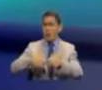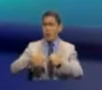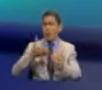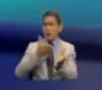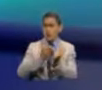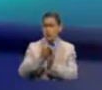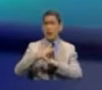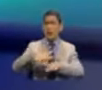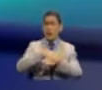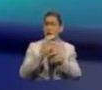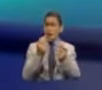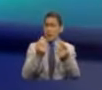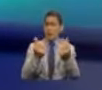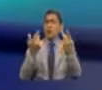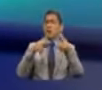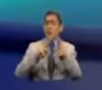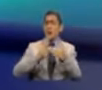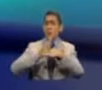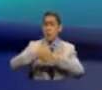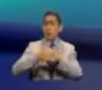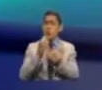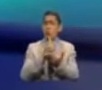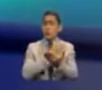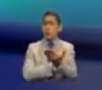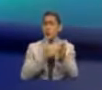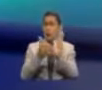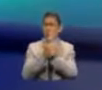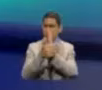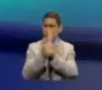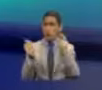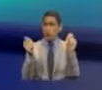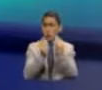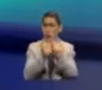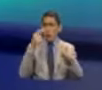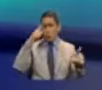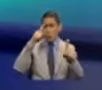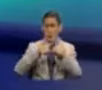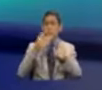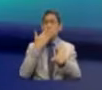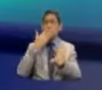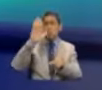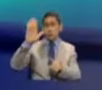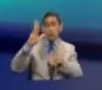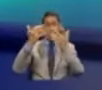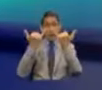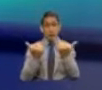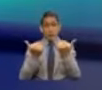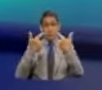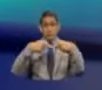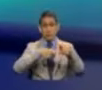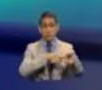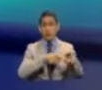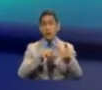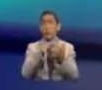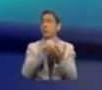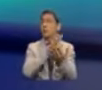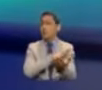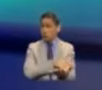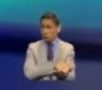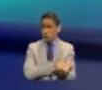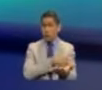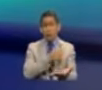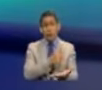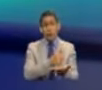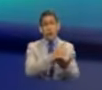acelerado y cursos de capacitación a través de convenios con el SECAP. Además, el proyecto regula a los reservistas